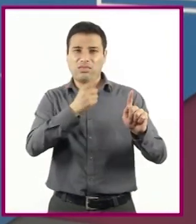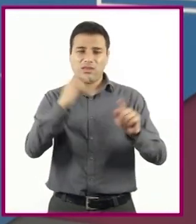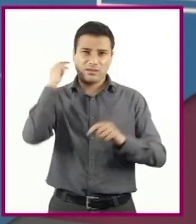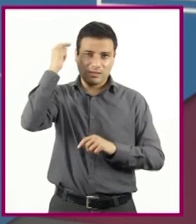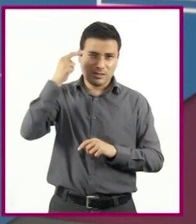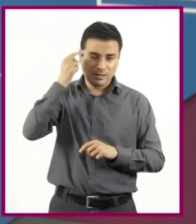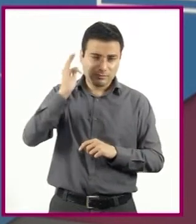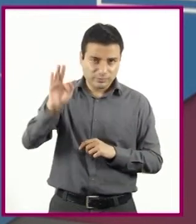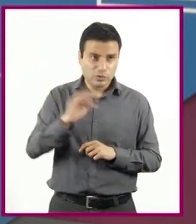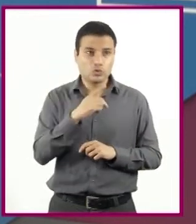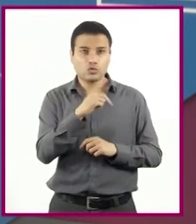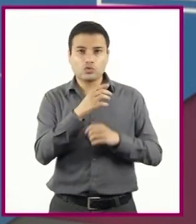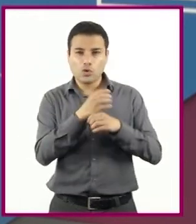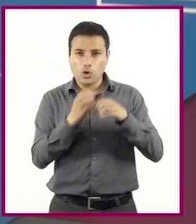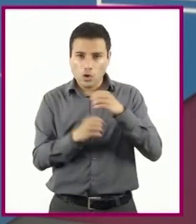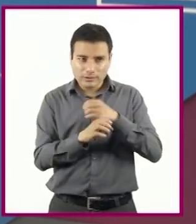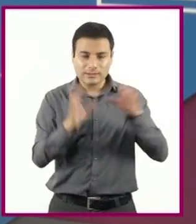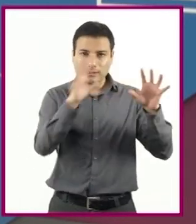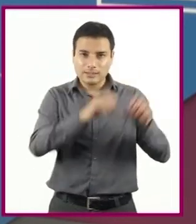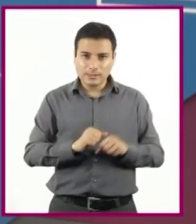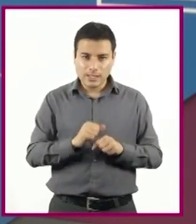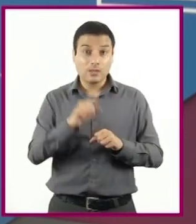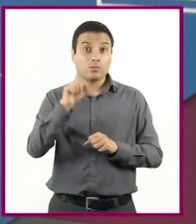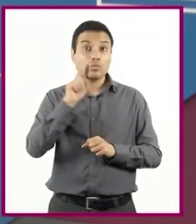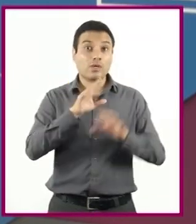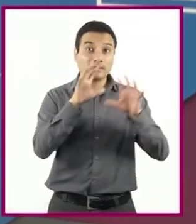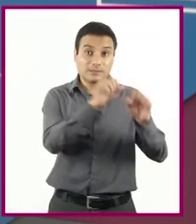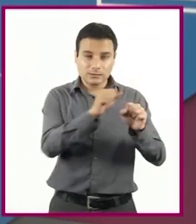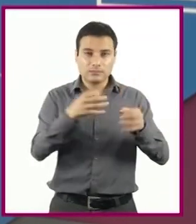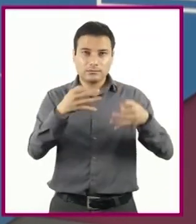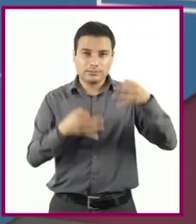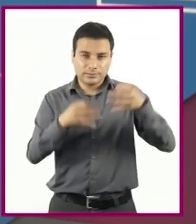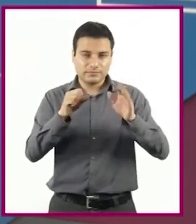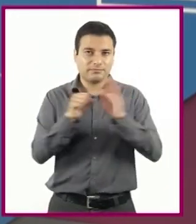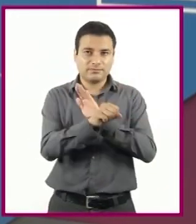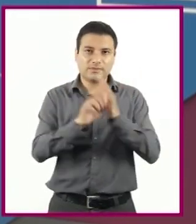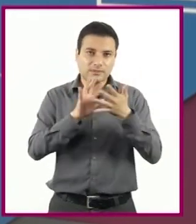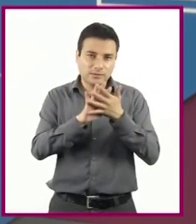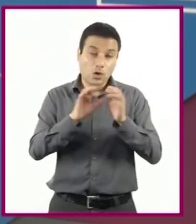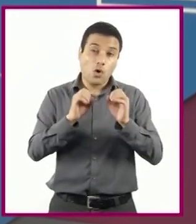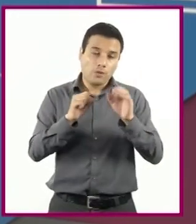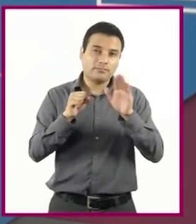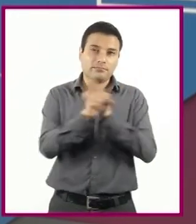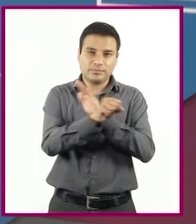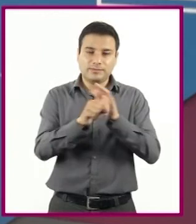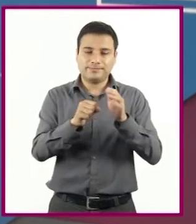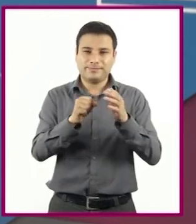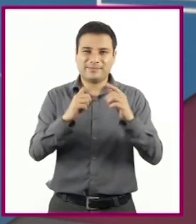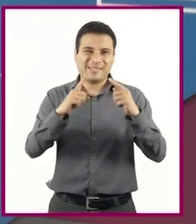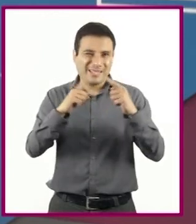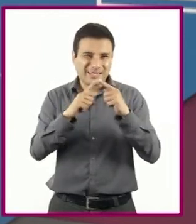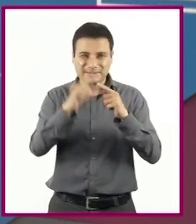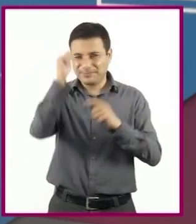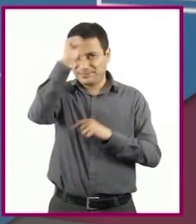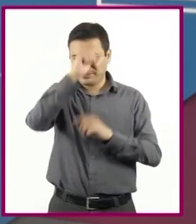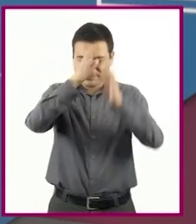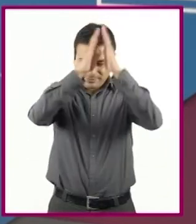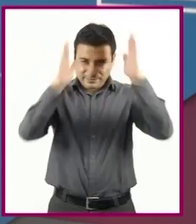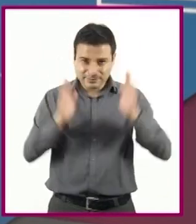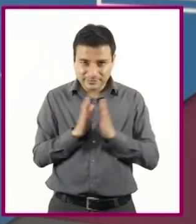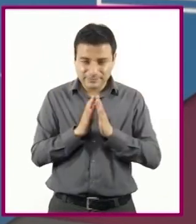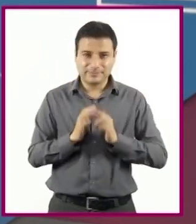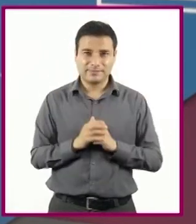de sus propiedades, otras juzgadas y condenadas a reclusión en conventos o condenas de trabajo. Las